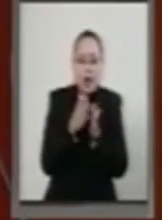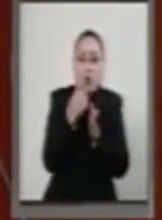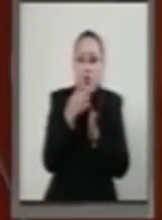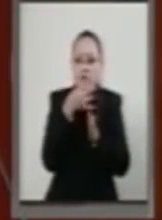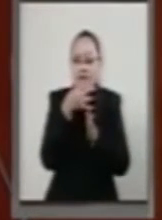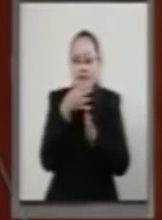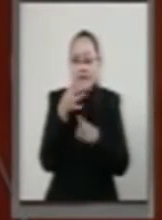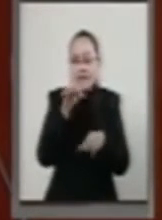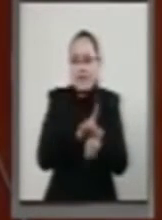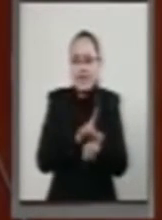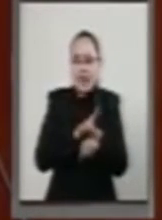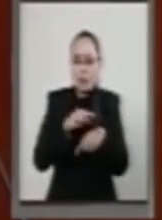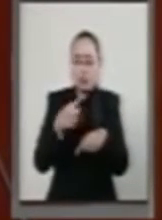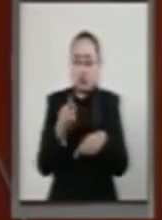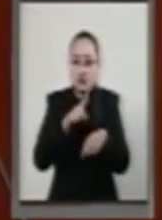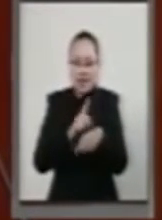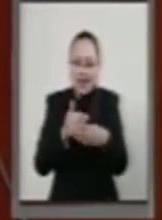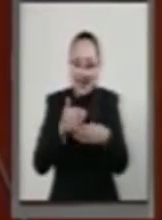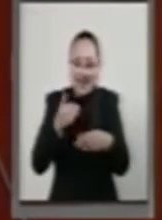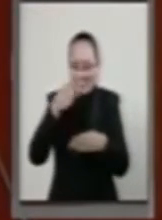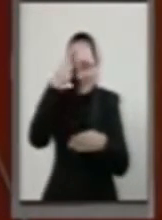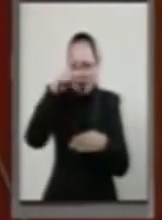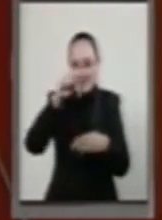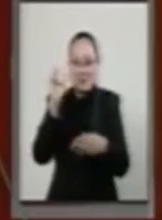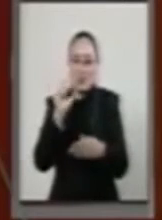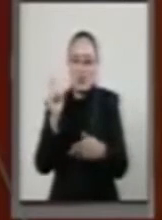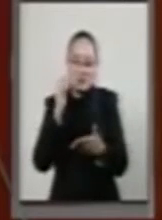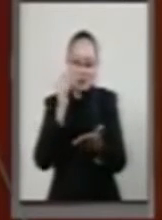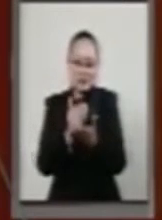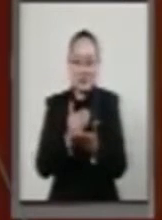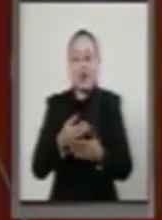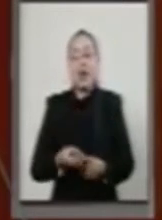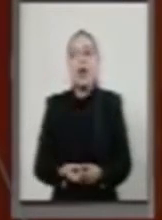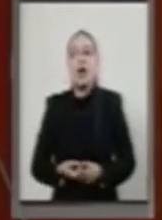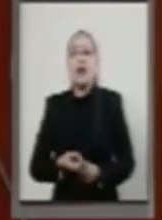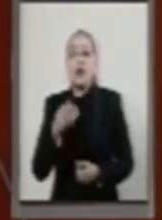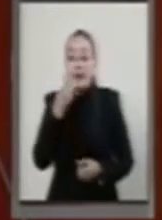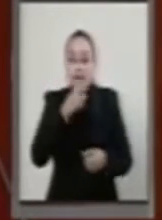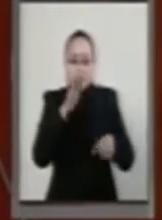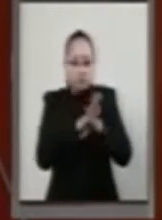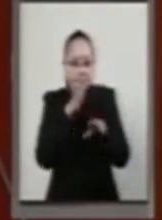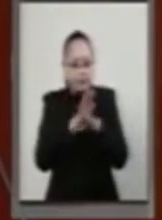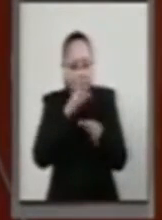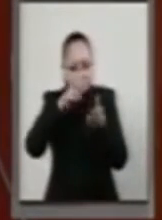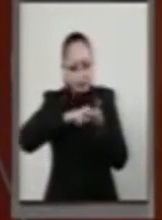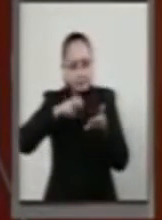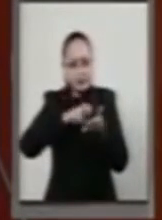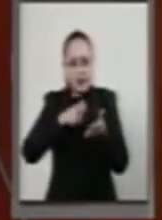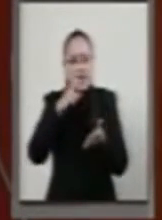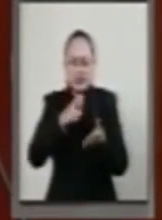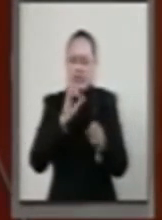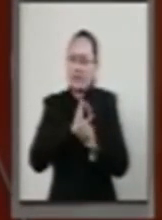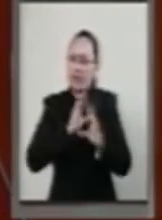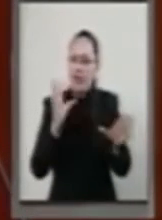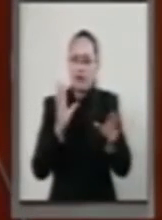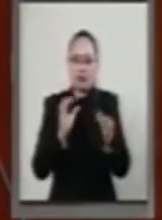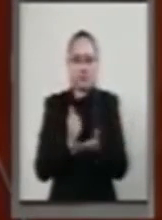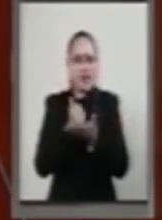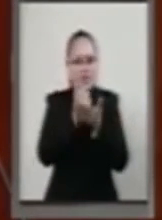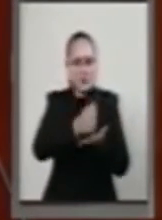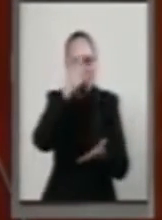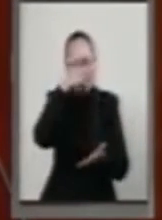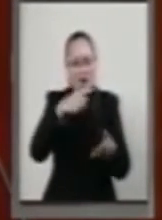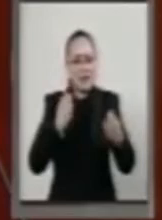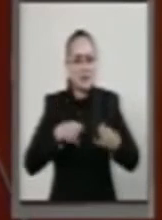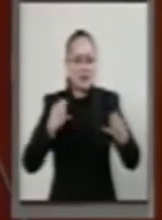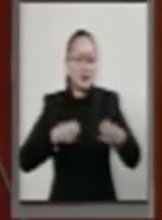previo a la fecha de su vencimiento. Esta reforma, sin lugar a dudas, beneficiará a los campesinos, pero